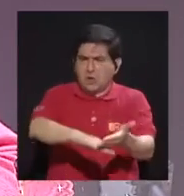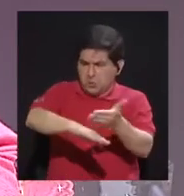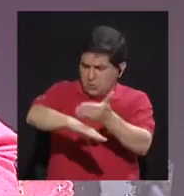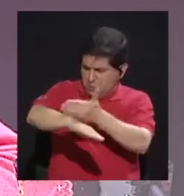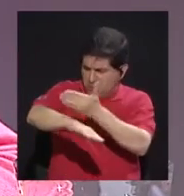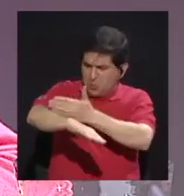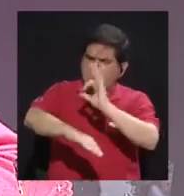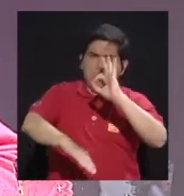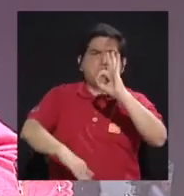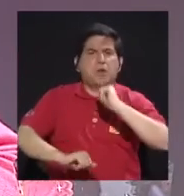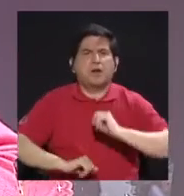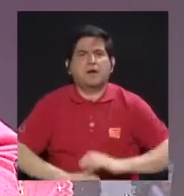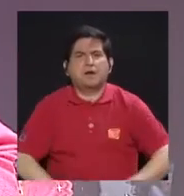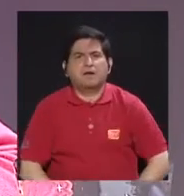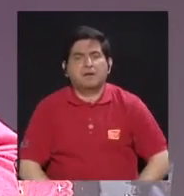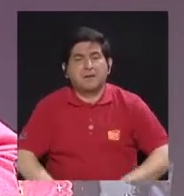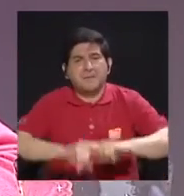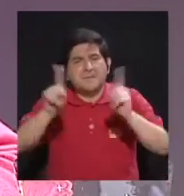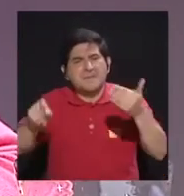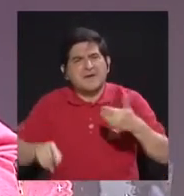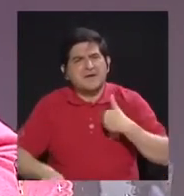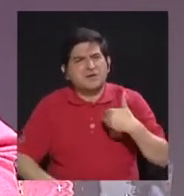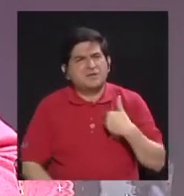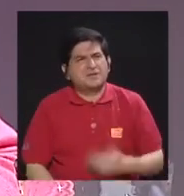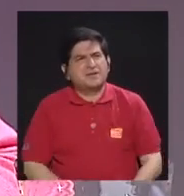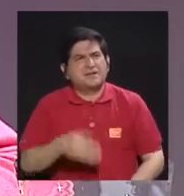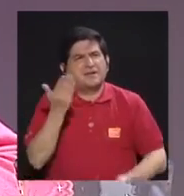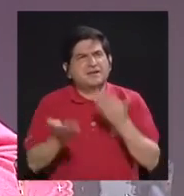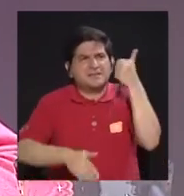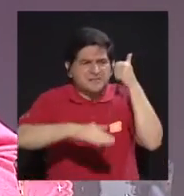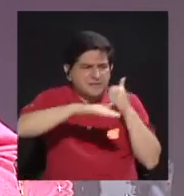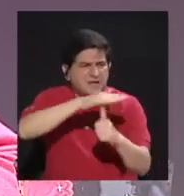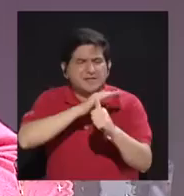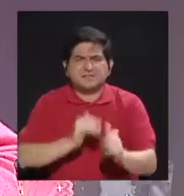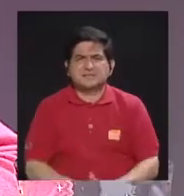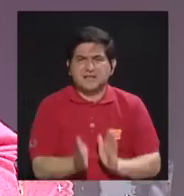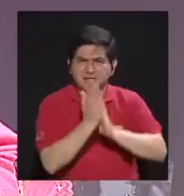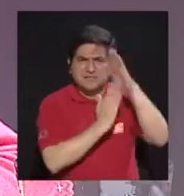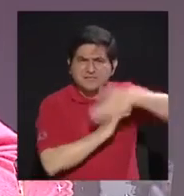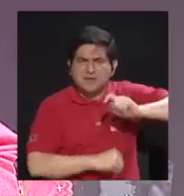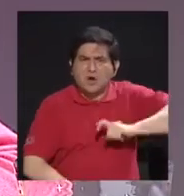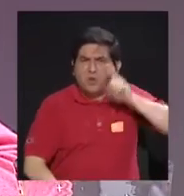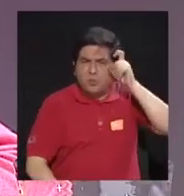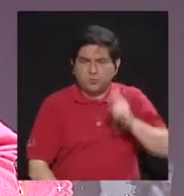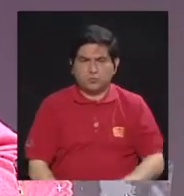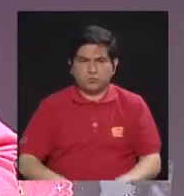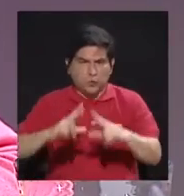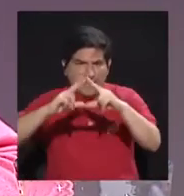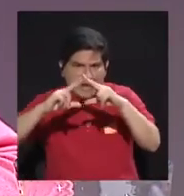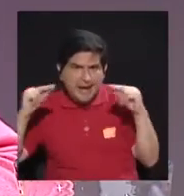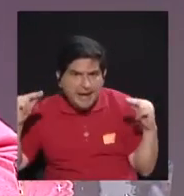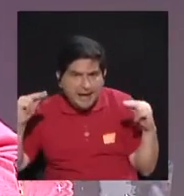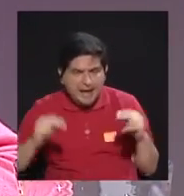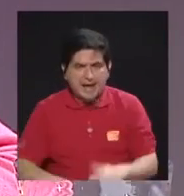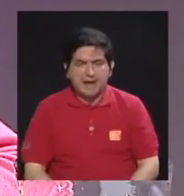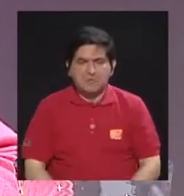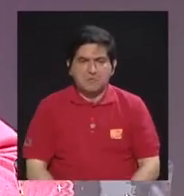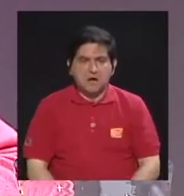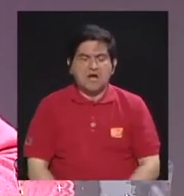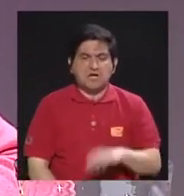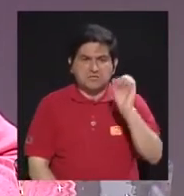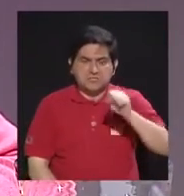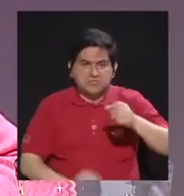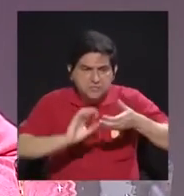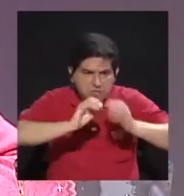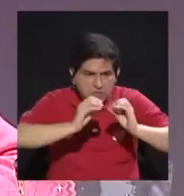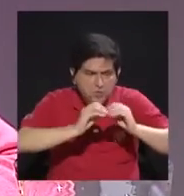avanzadas, han tenido como sentido ocultar el abuso sexual. En Nicaragua se pueden reconocer